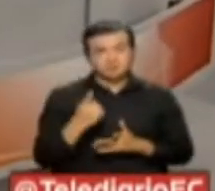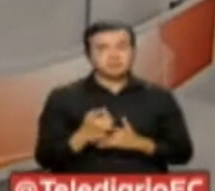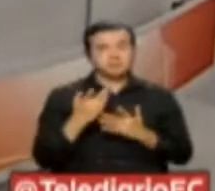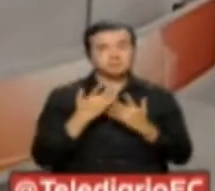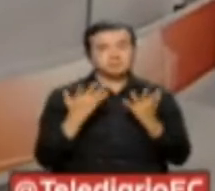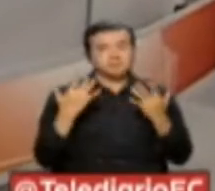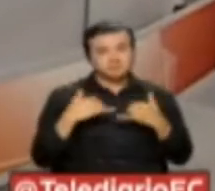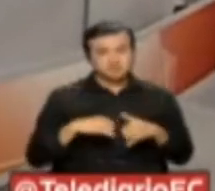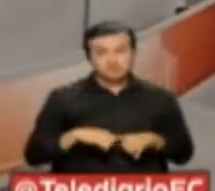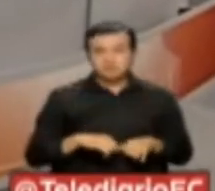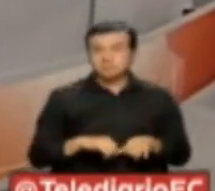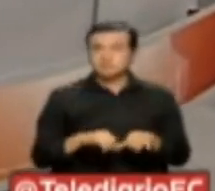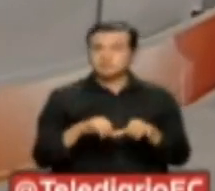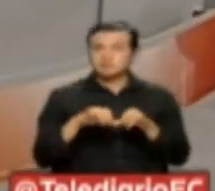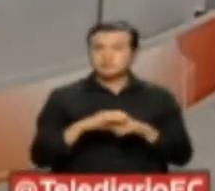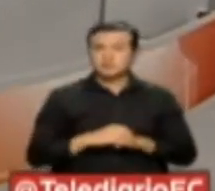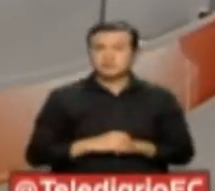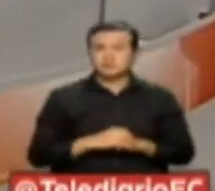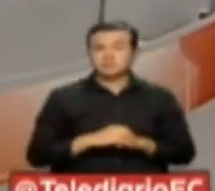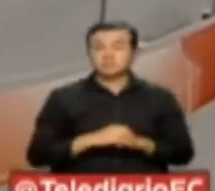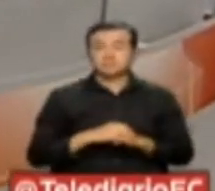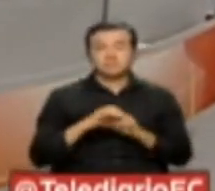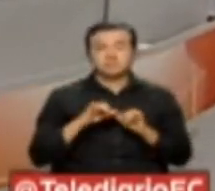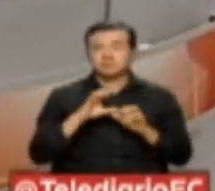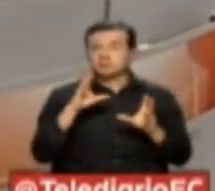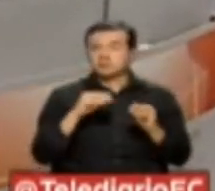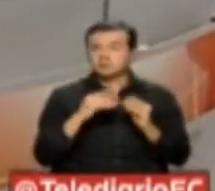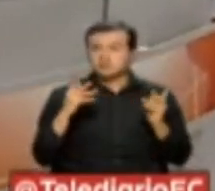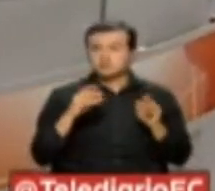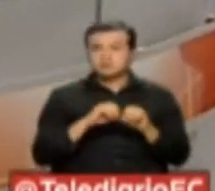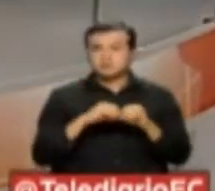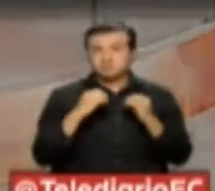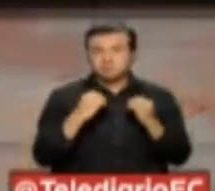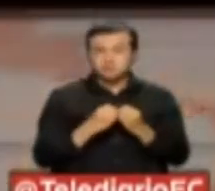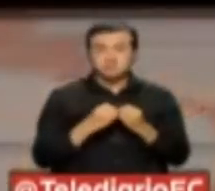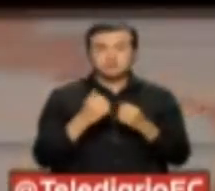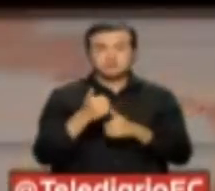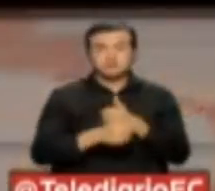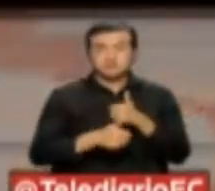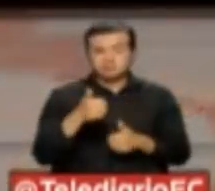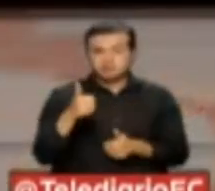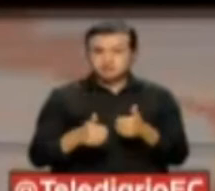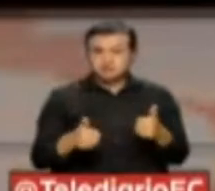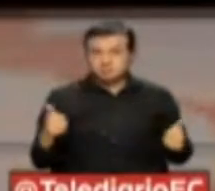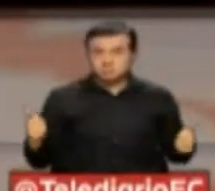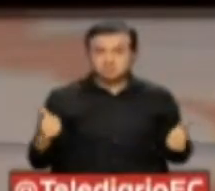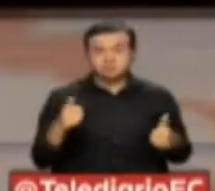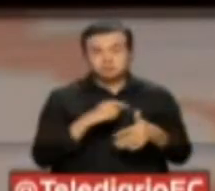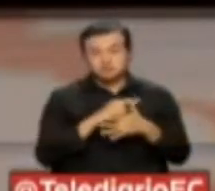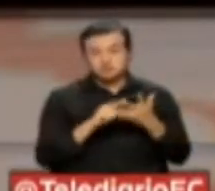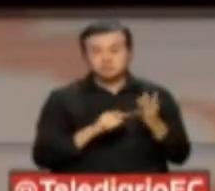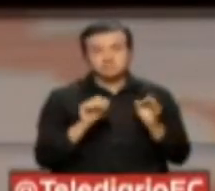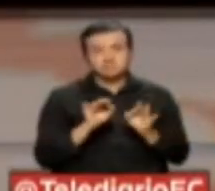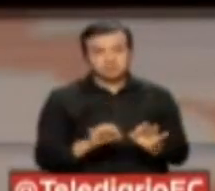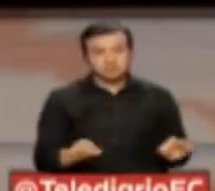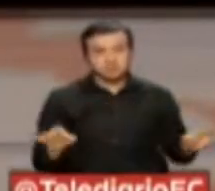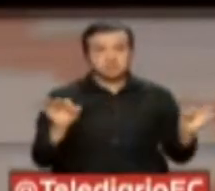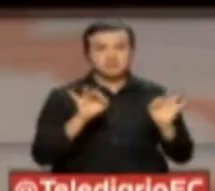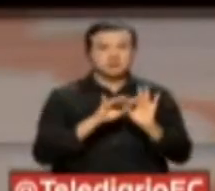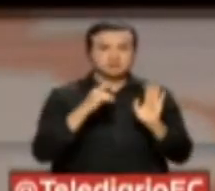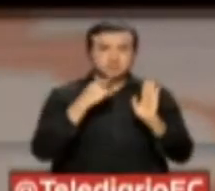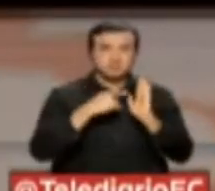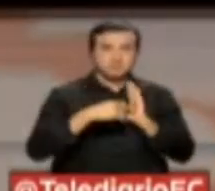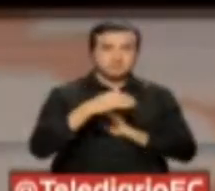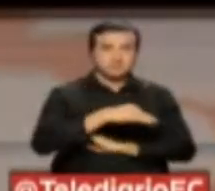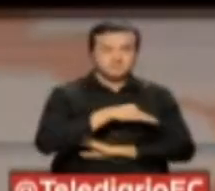sea transversalizado en todos los organismos y en todas las autoridades ciertos valores fundamentales como es la